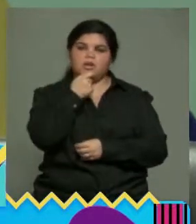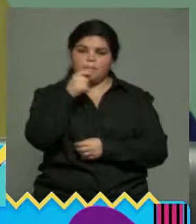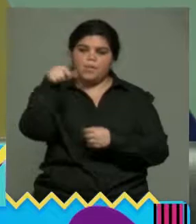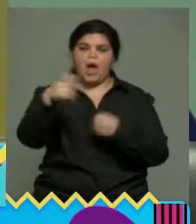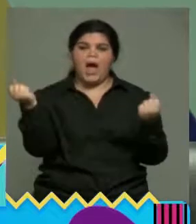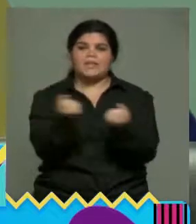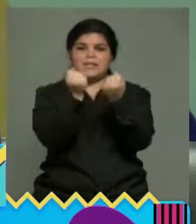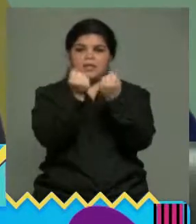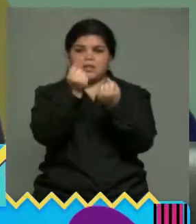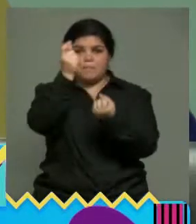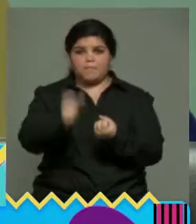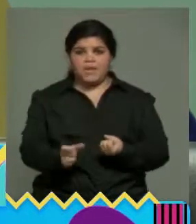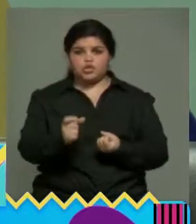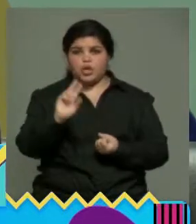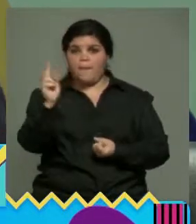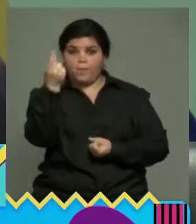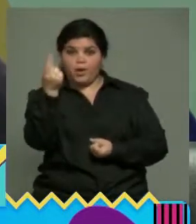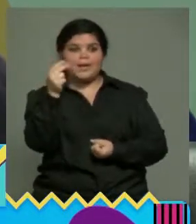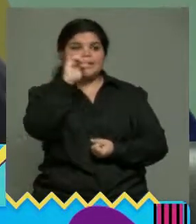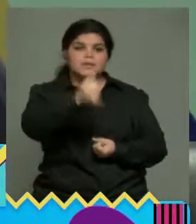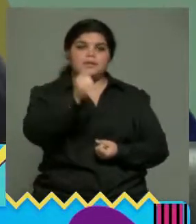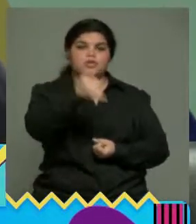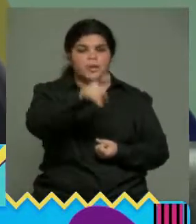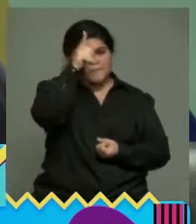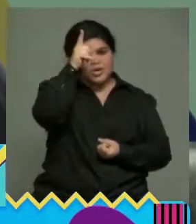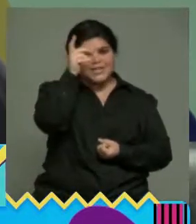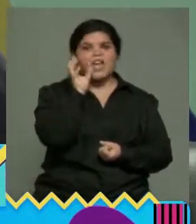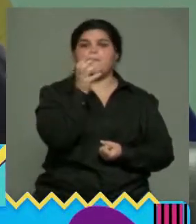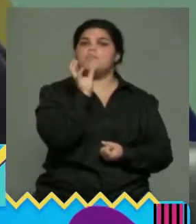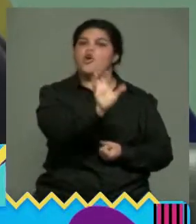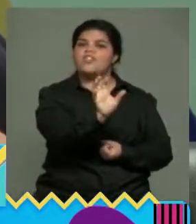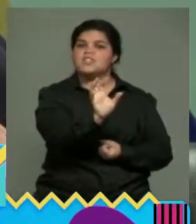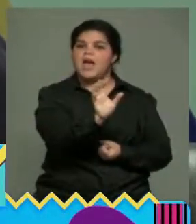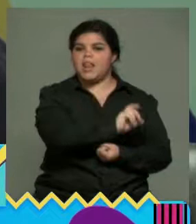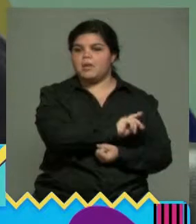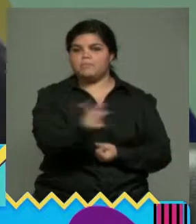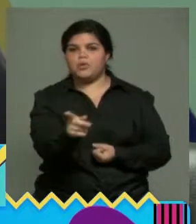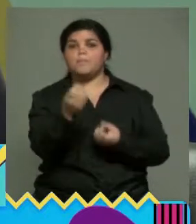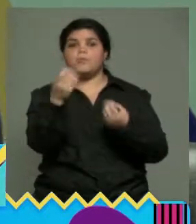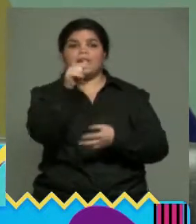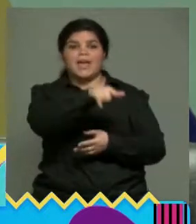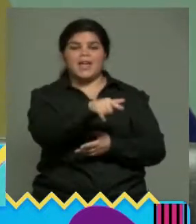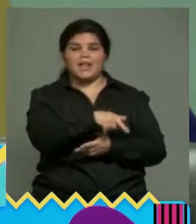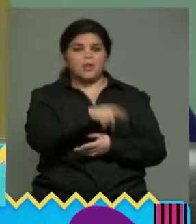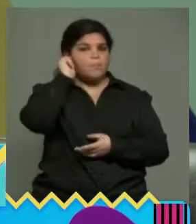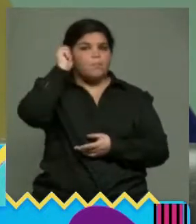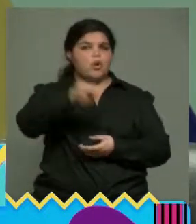hay un fallecimiento, sí o sí debe intervenir la policía provincial porque es auxiliar de justicia del Poder Judicial. Bien. En